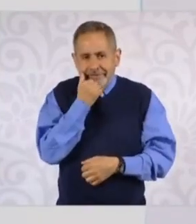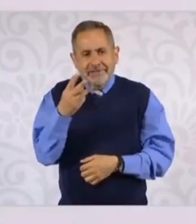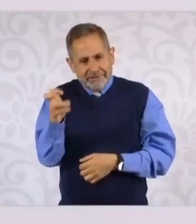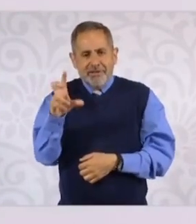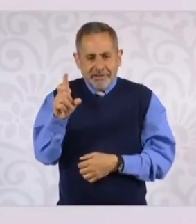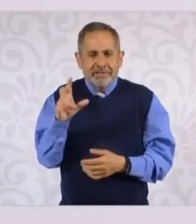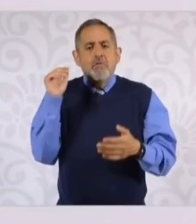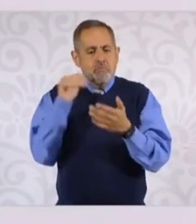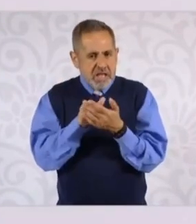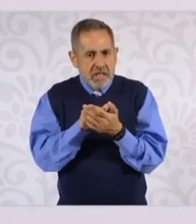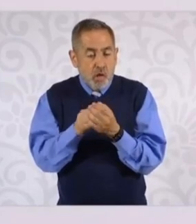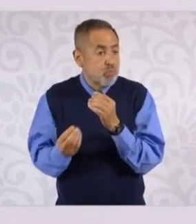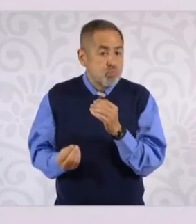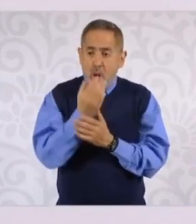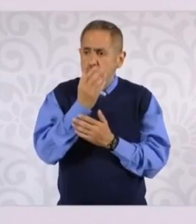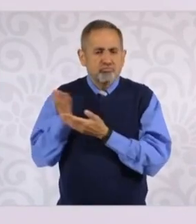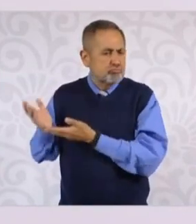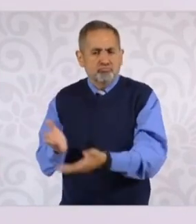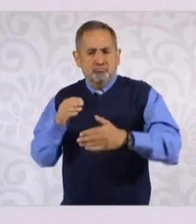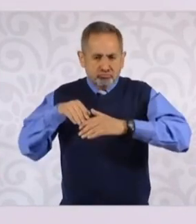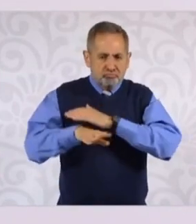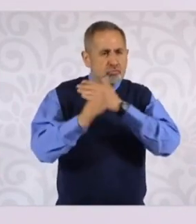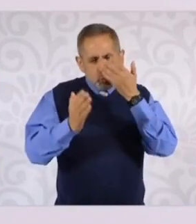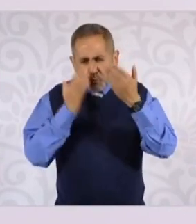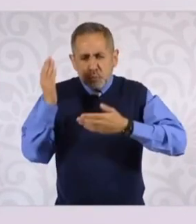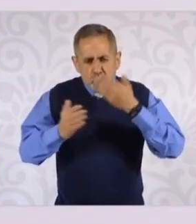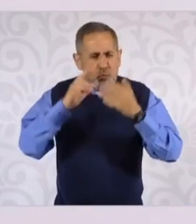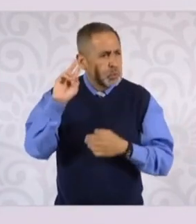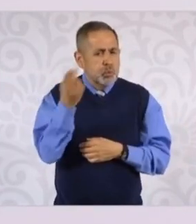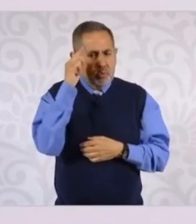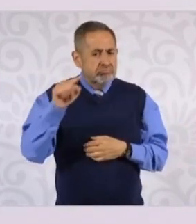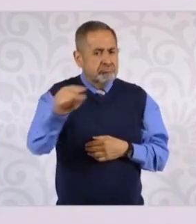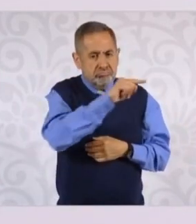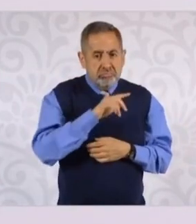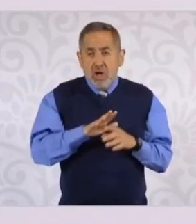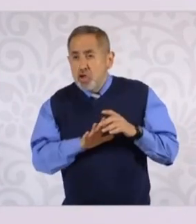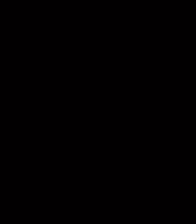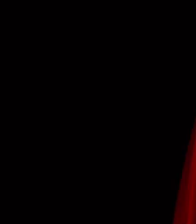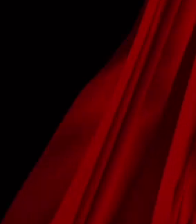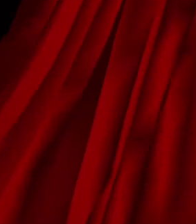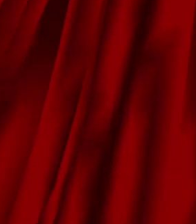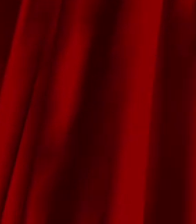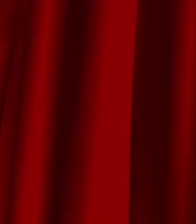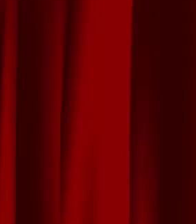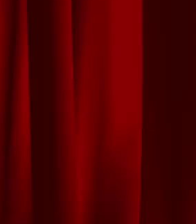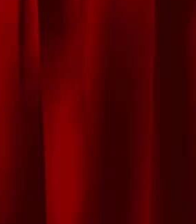330 mil lugares nuevos de universidad para universitarios en todo el país.